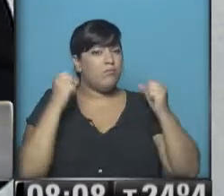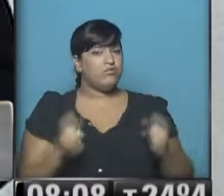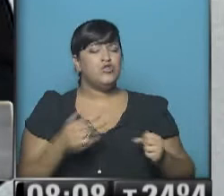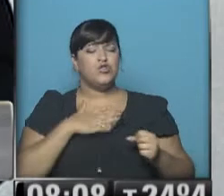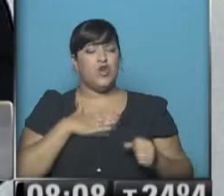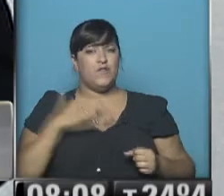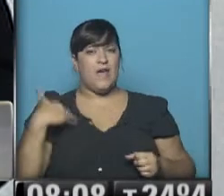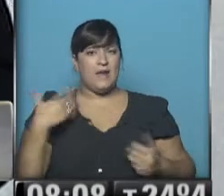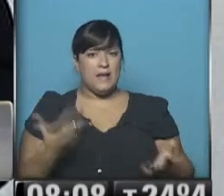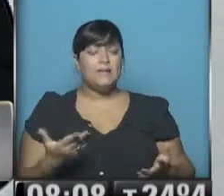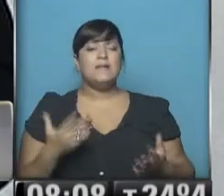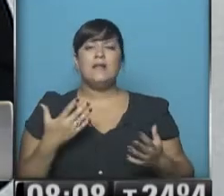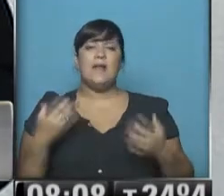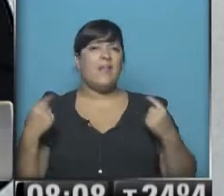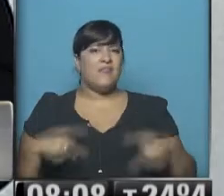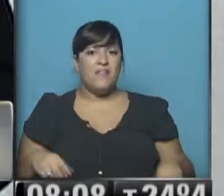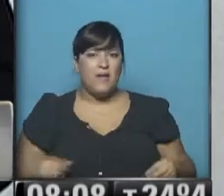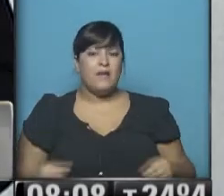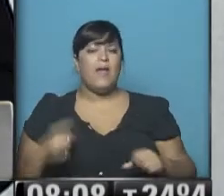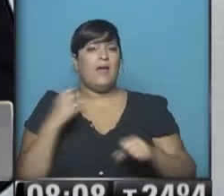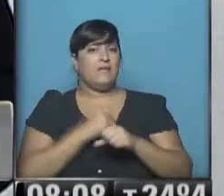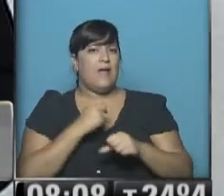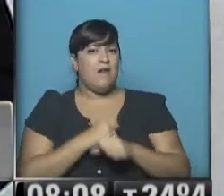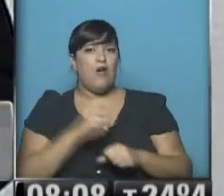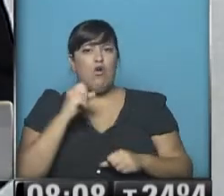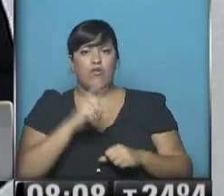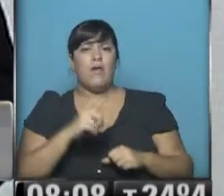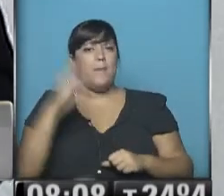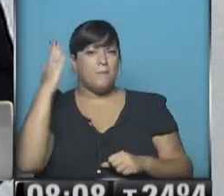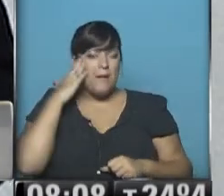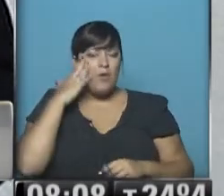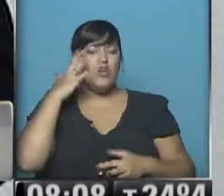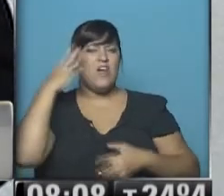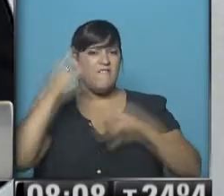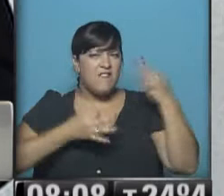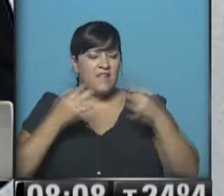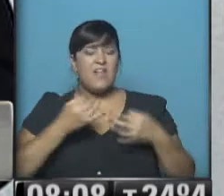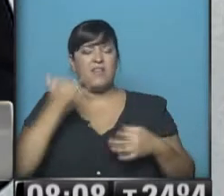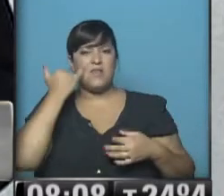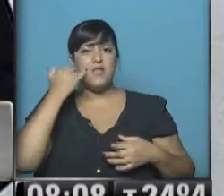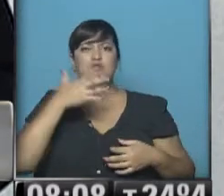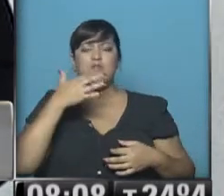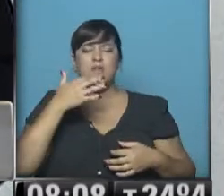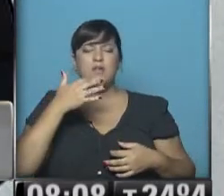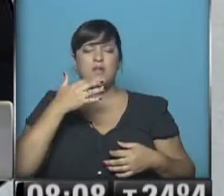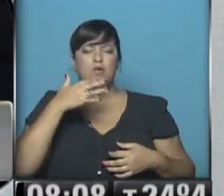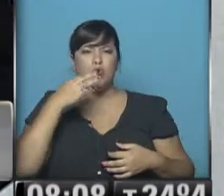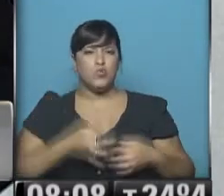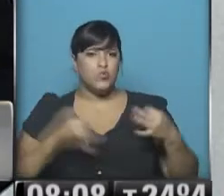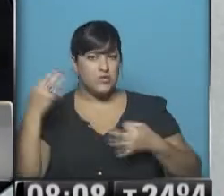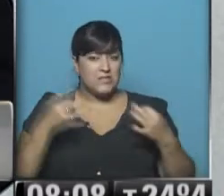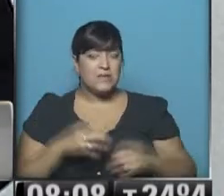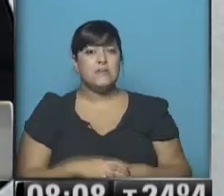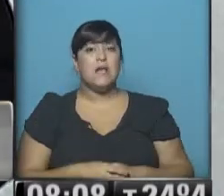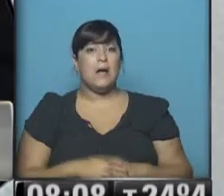la posición asociada al ejercicio efectivo de los principios de memoria verdad y justicia a la actividad que